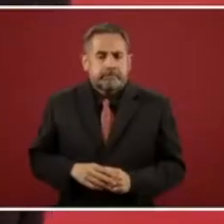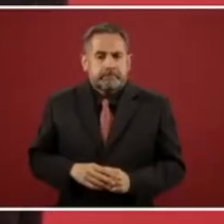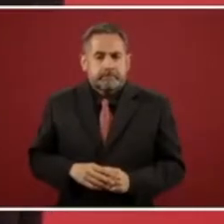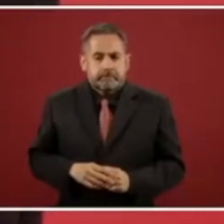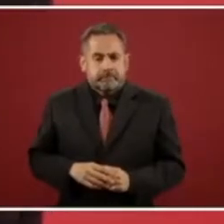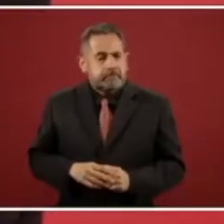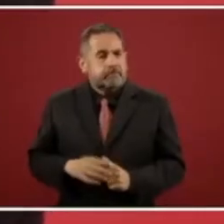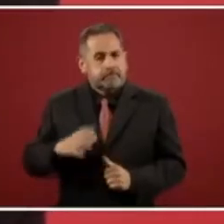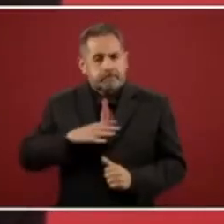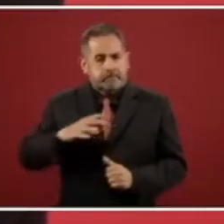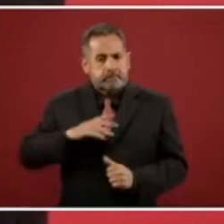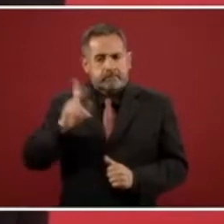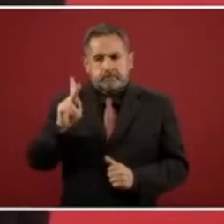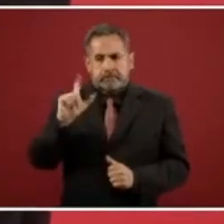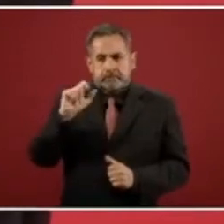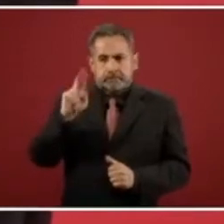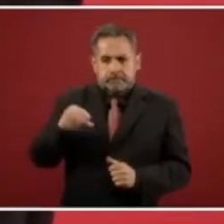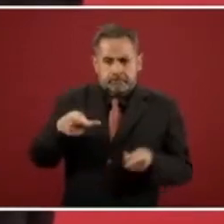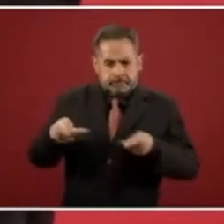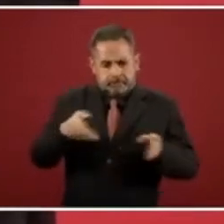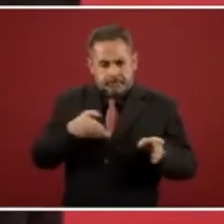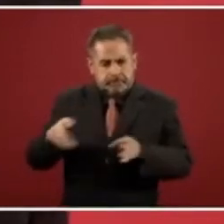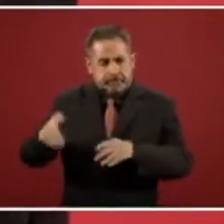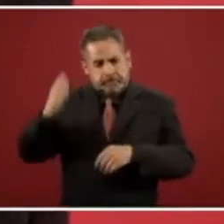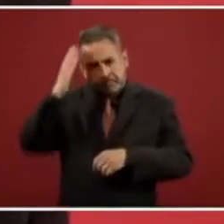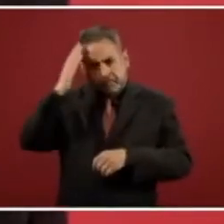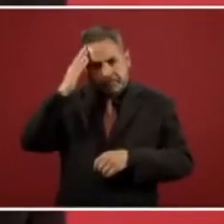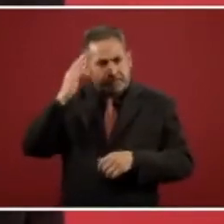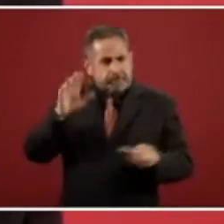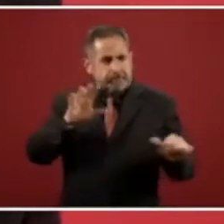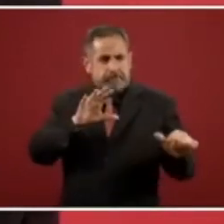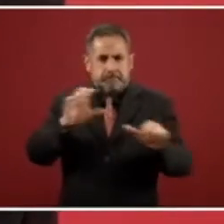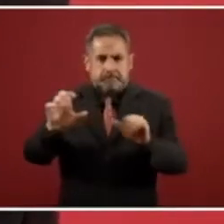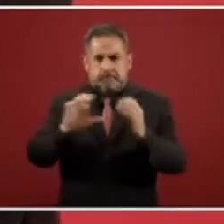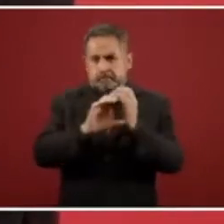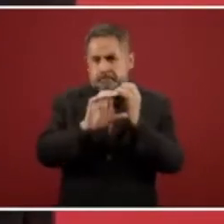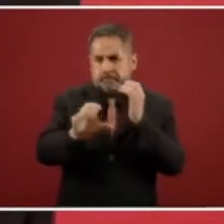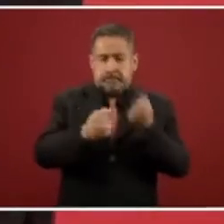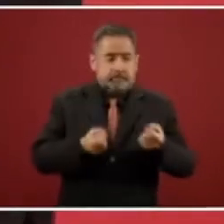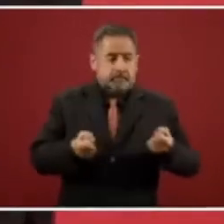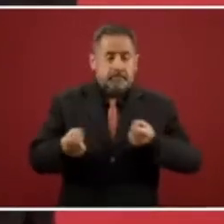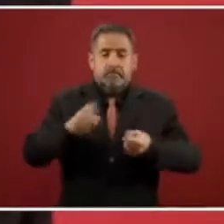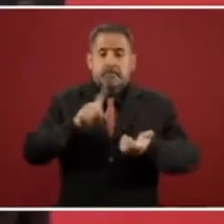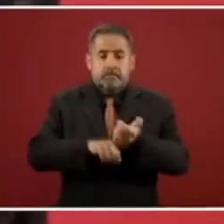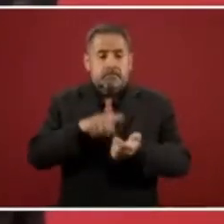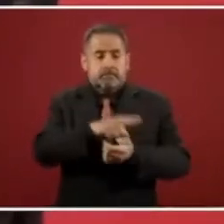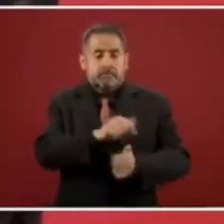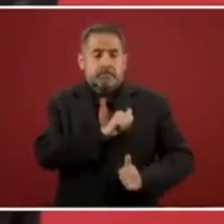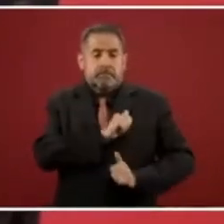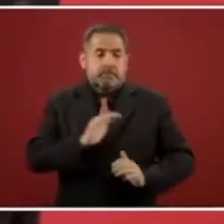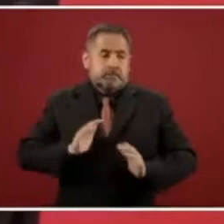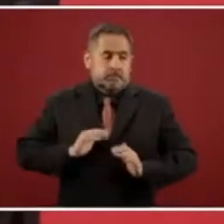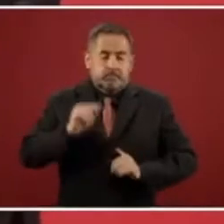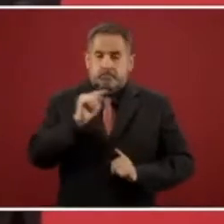Hay un plan, las más de 600 pipas las maneja el ejército.